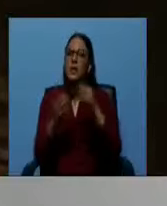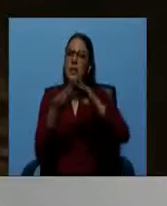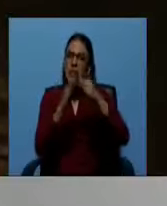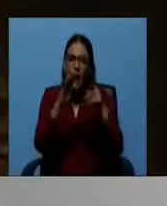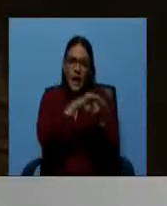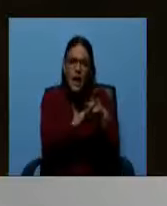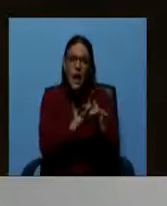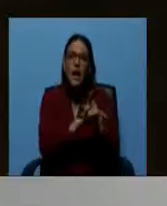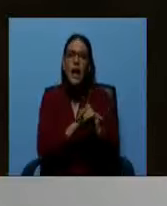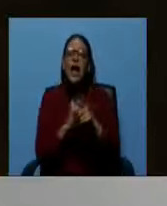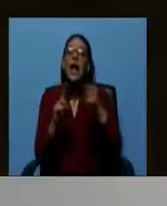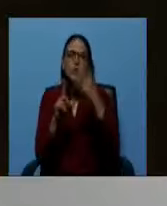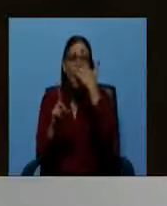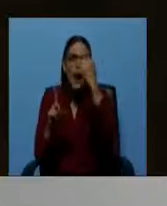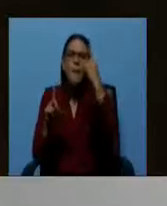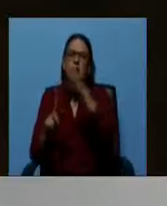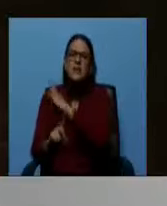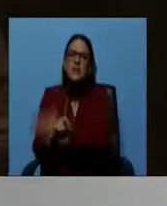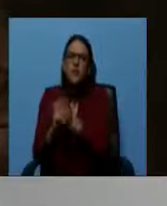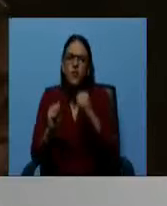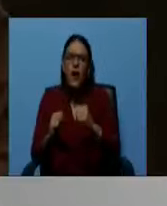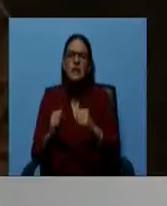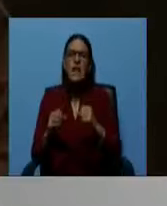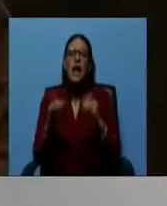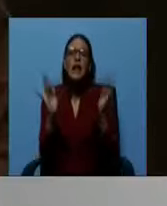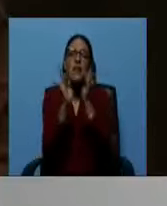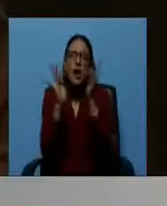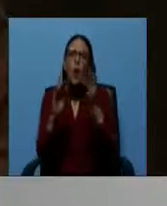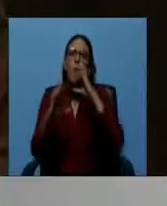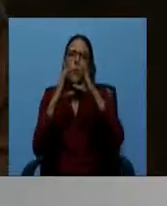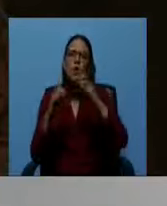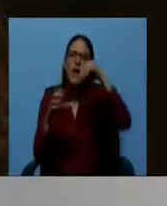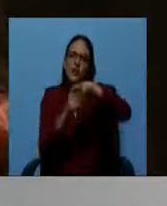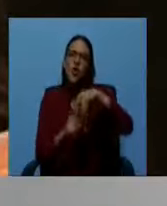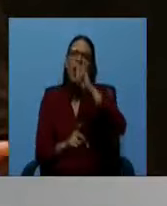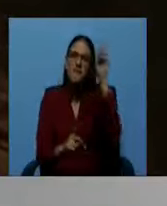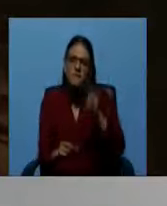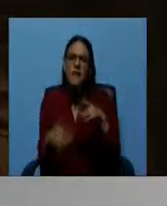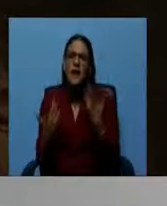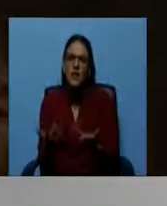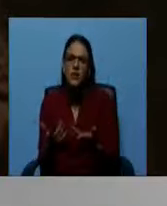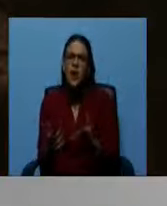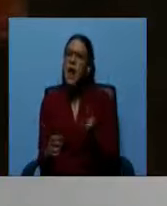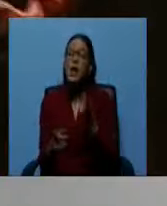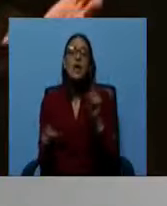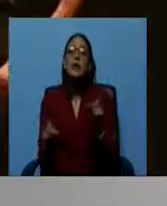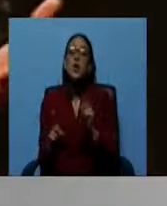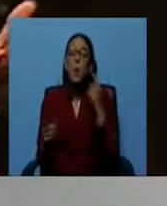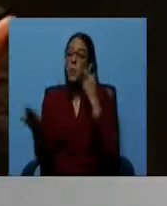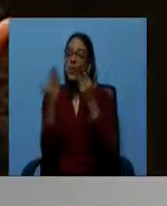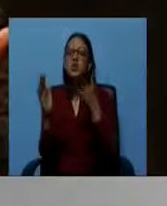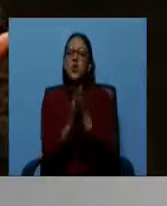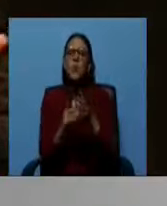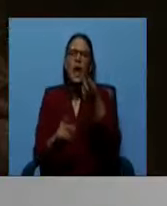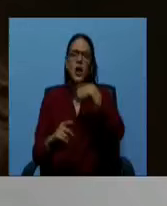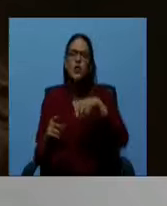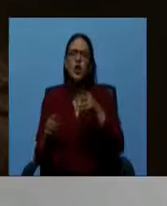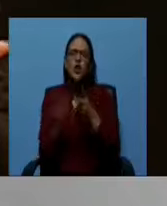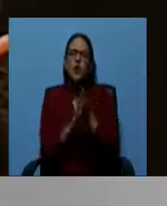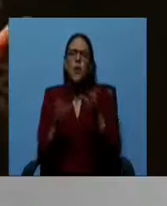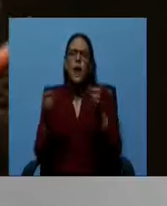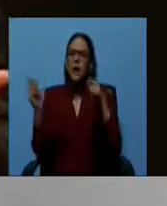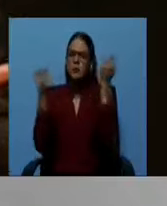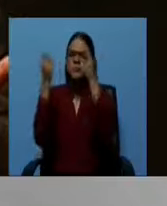siendo la principal fuerza de comunicación en nuestro país. Podríamos decir que ni siquiera el sistema de medios público nacional